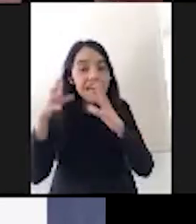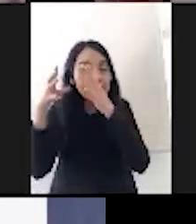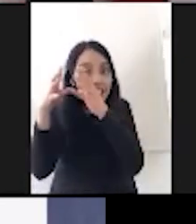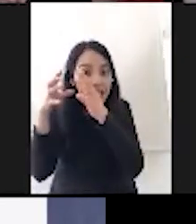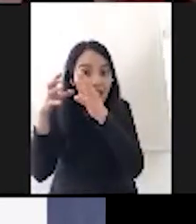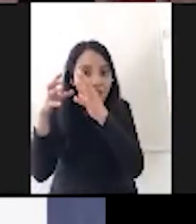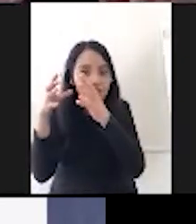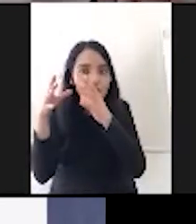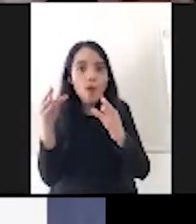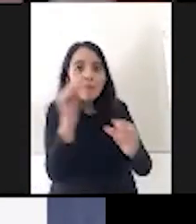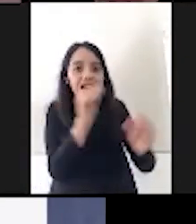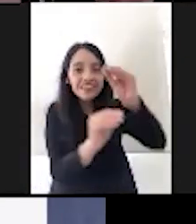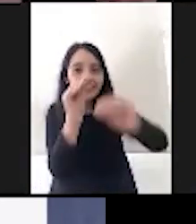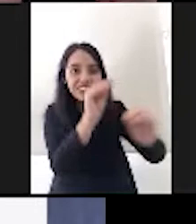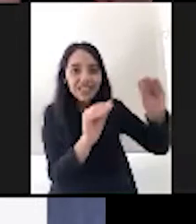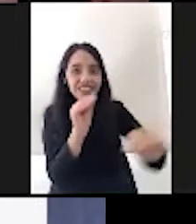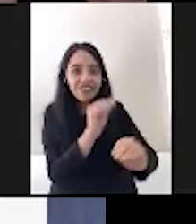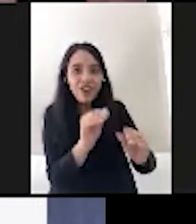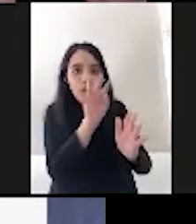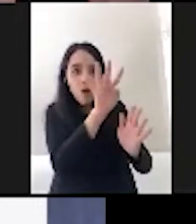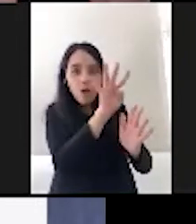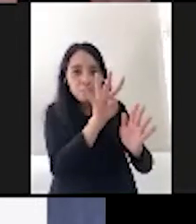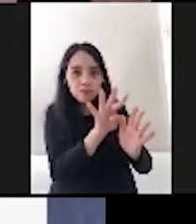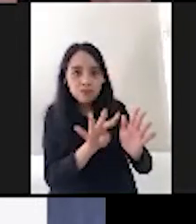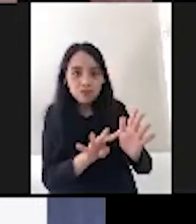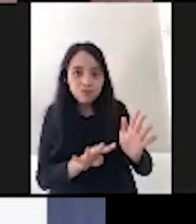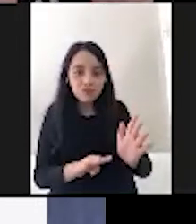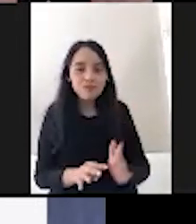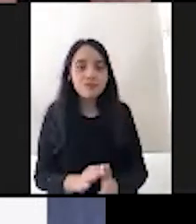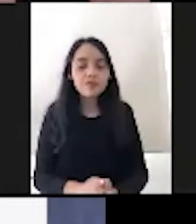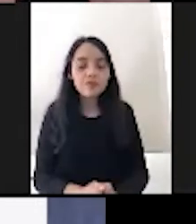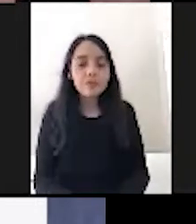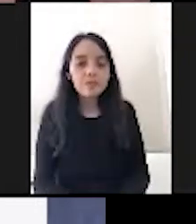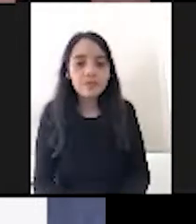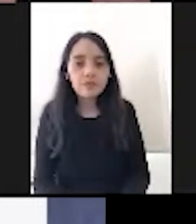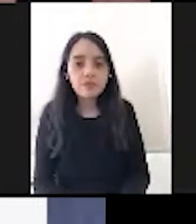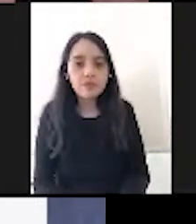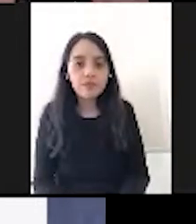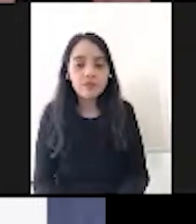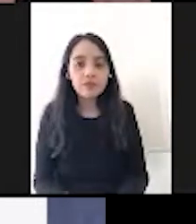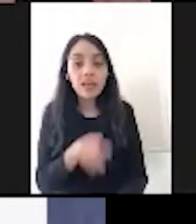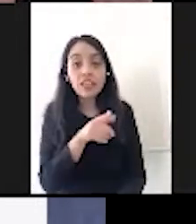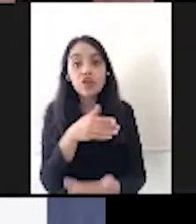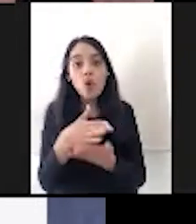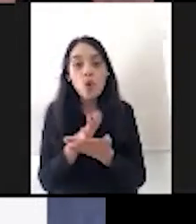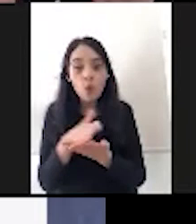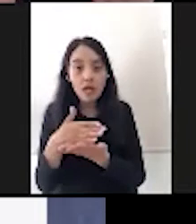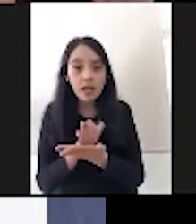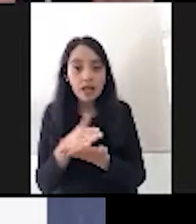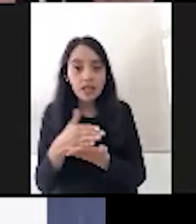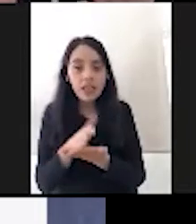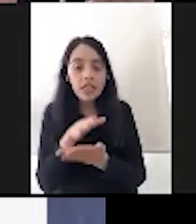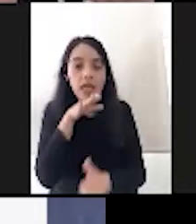relativamente parecido, que son estas líneas que no son perfectamente rectas. Entonces, una de las estrategias que se usan para